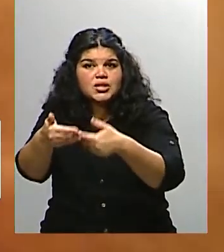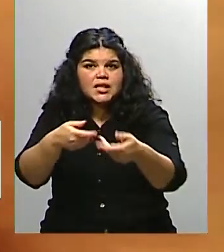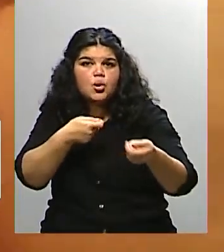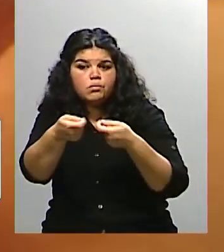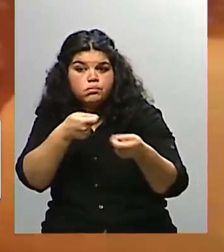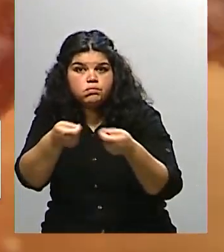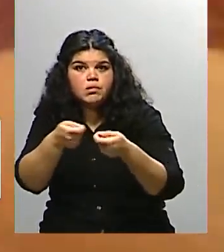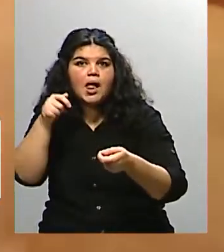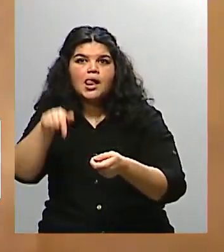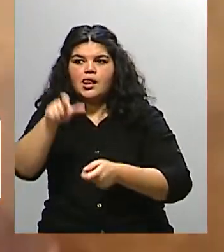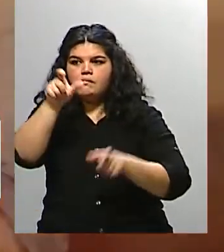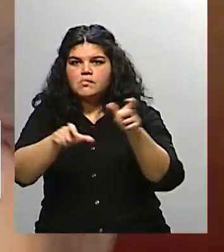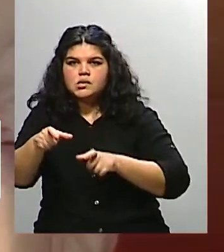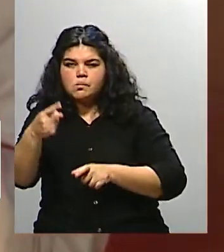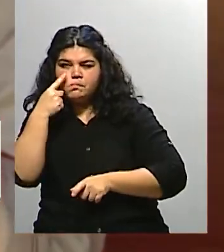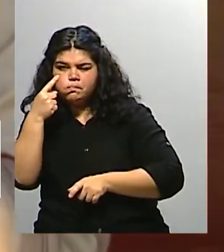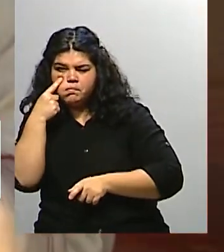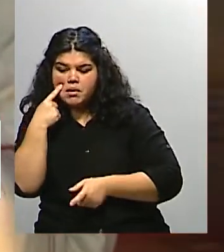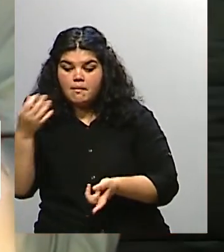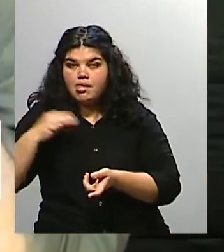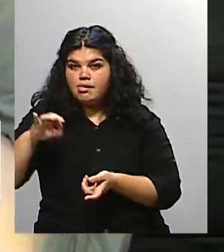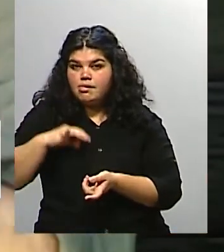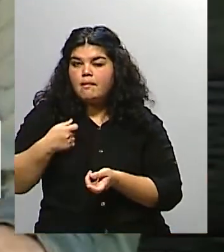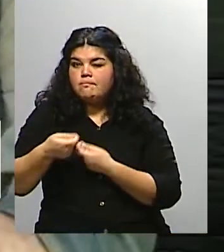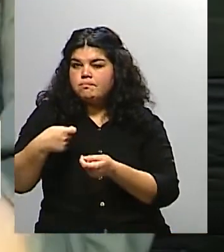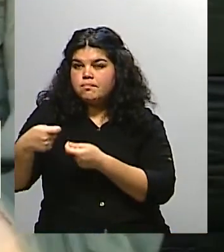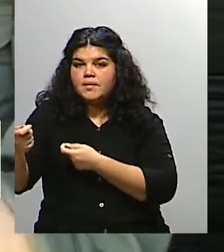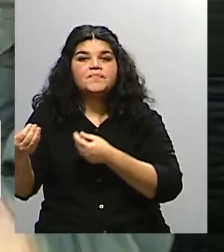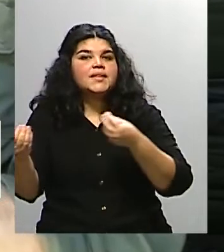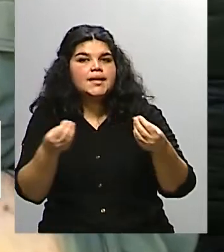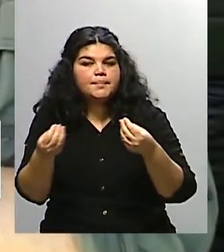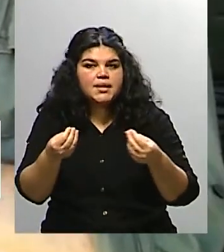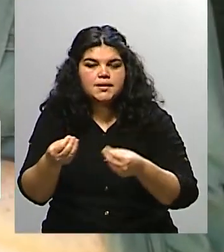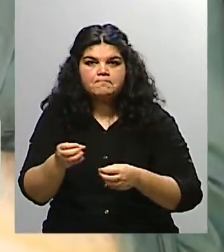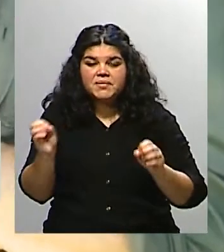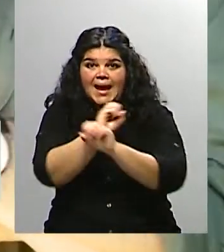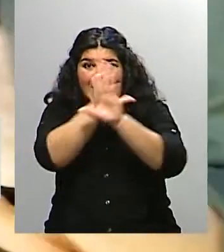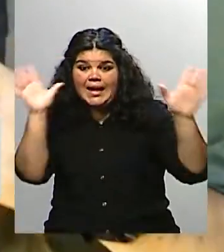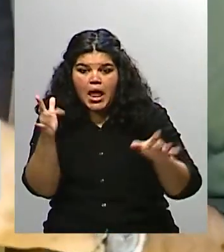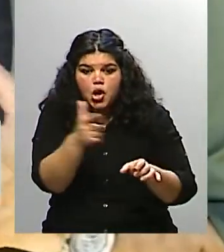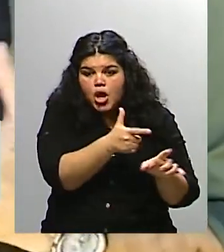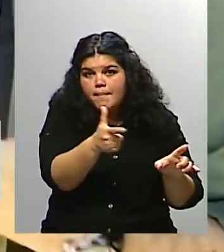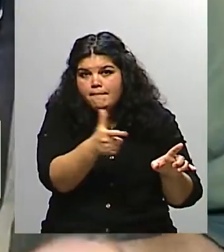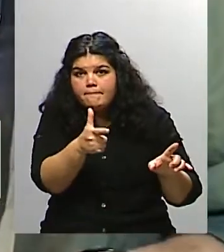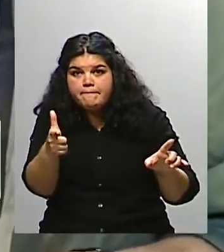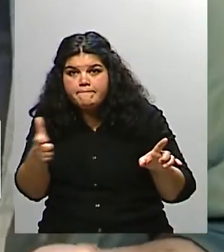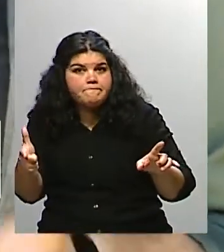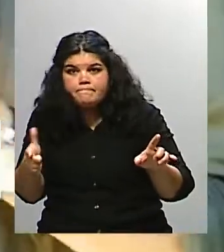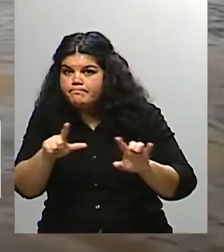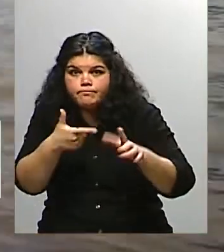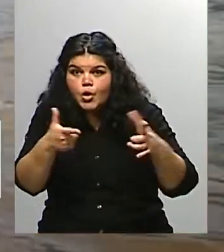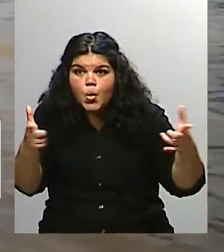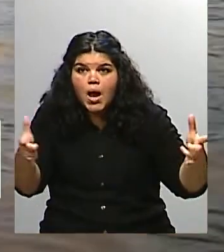comercialización. Como no se obtenían imágenes claras de que se mataban delfines para esto,